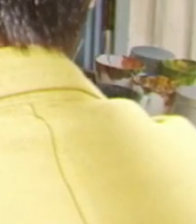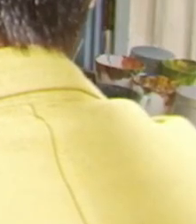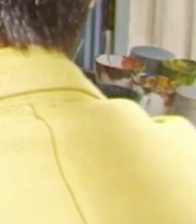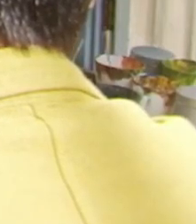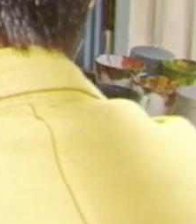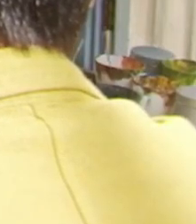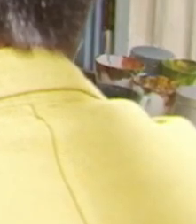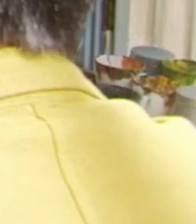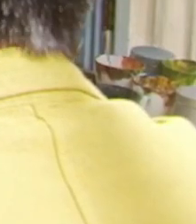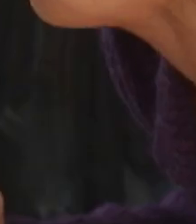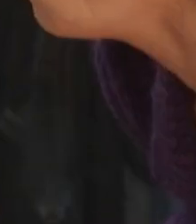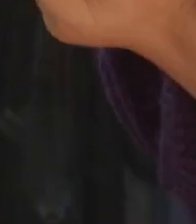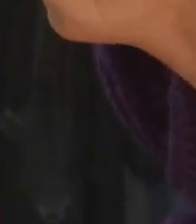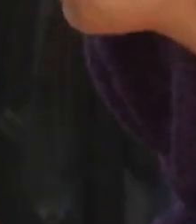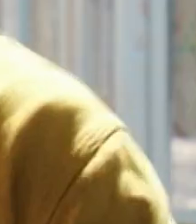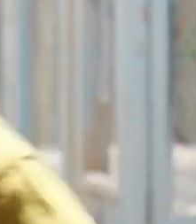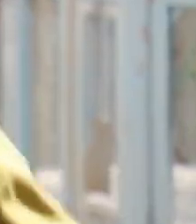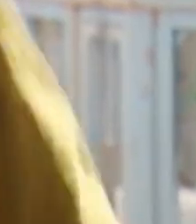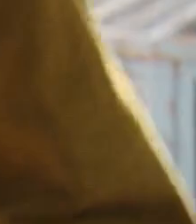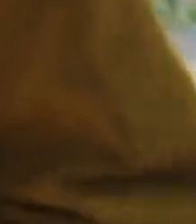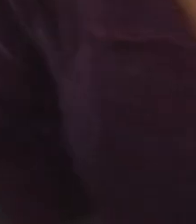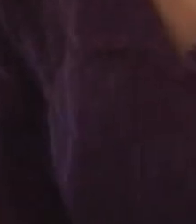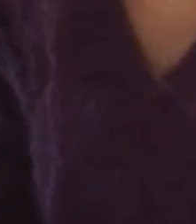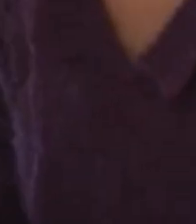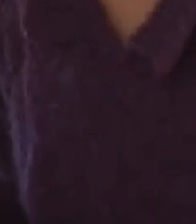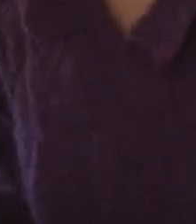Fukuko! ¡Fukuko ya va a tener su bebé!